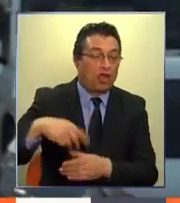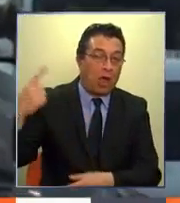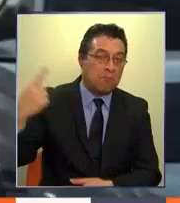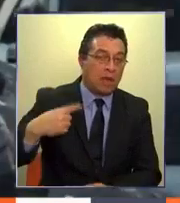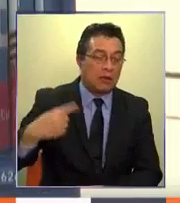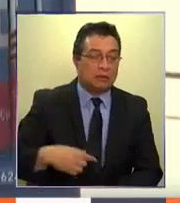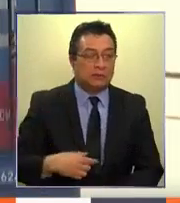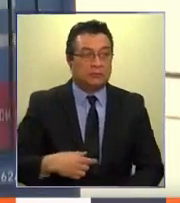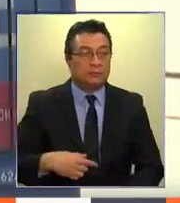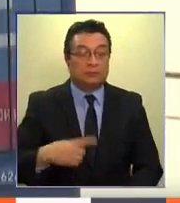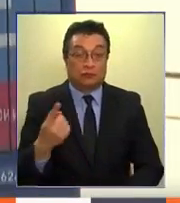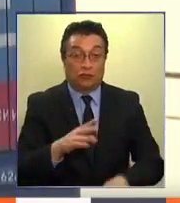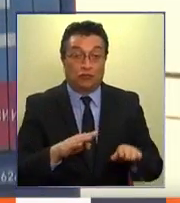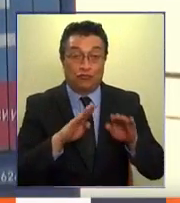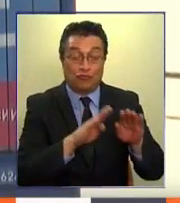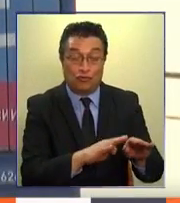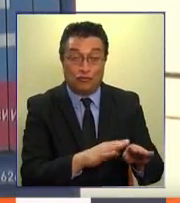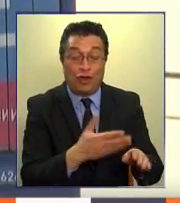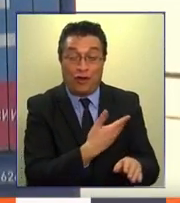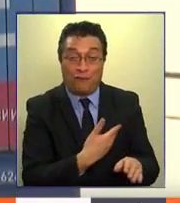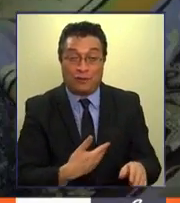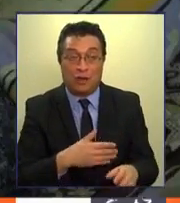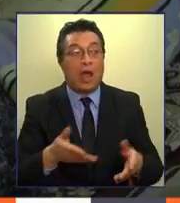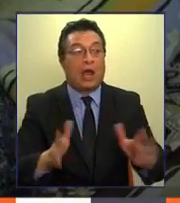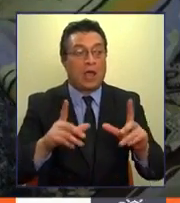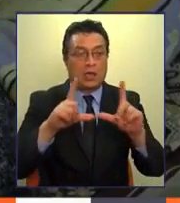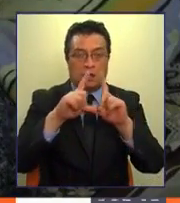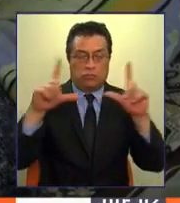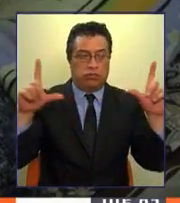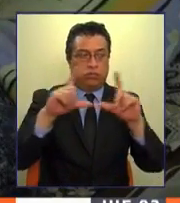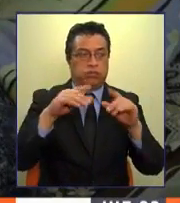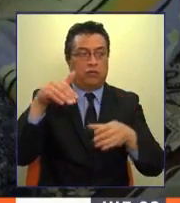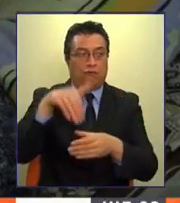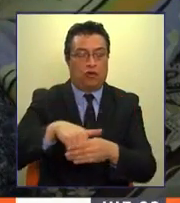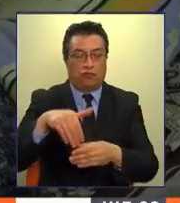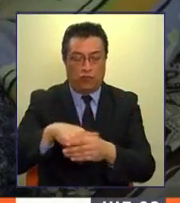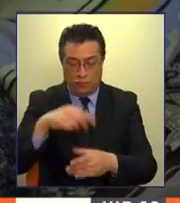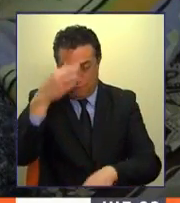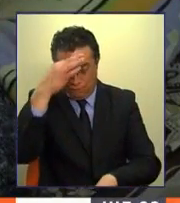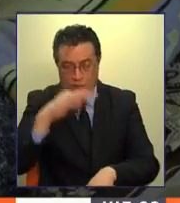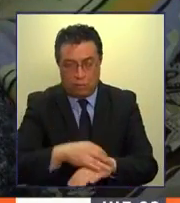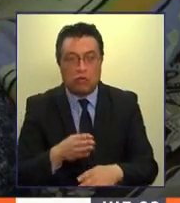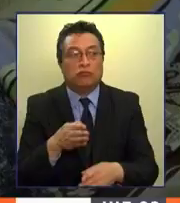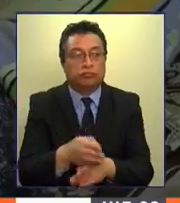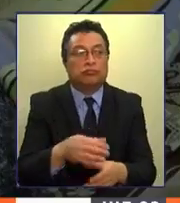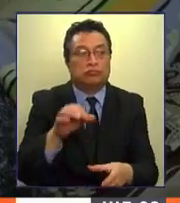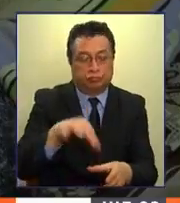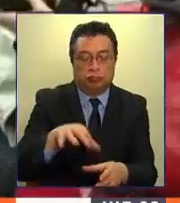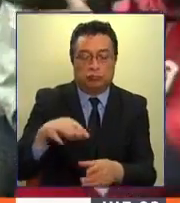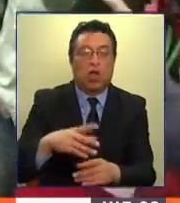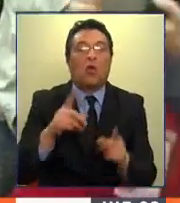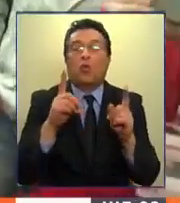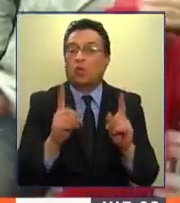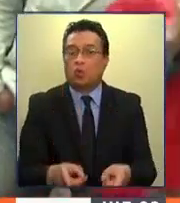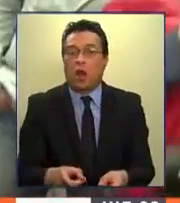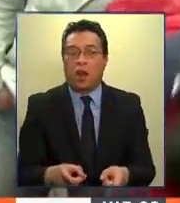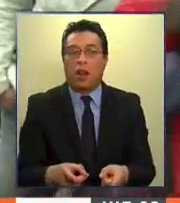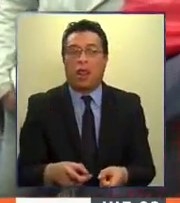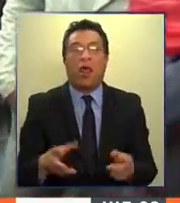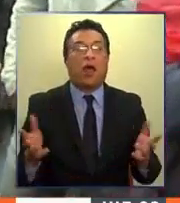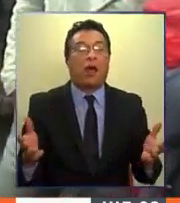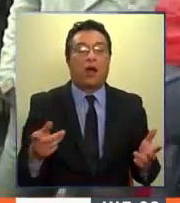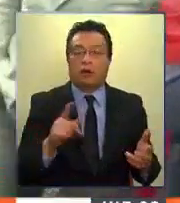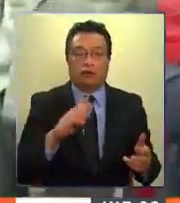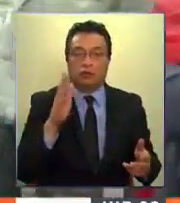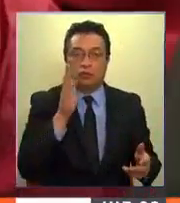Mientras el oficialismo llenó de propaganda las calles y facilitó el voto hasta de los enfermos hospitalizados, prácticamente no